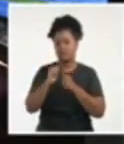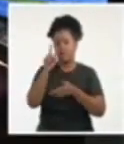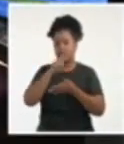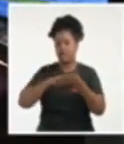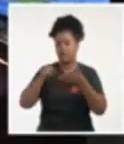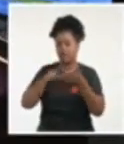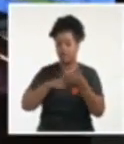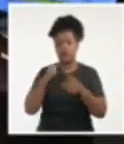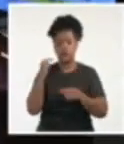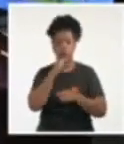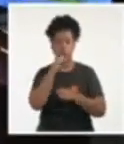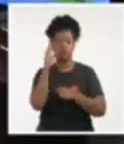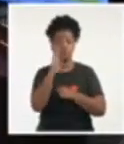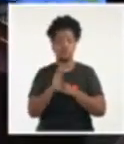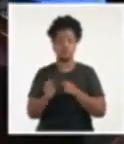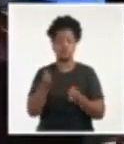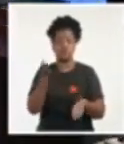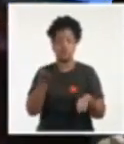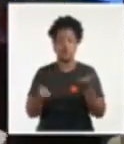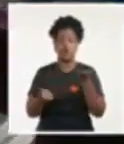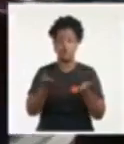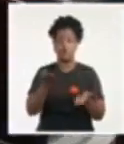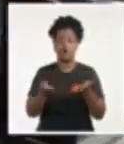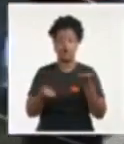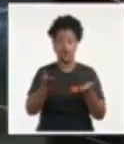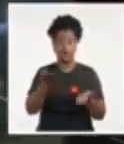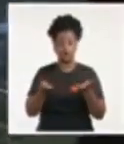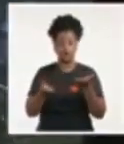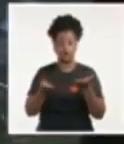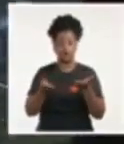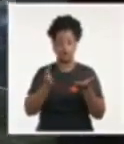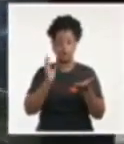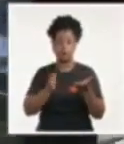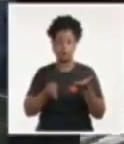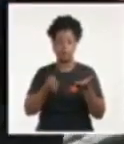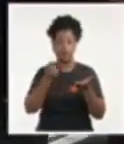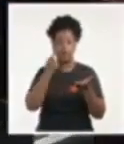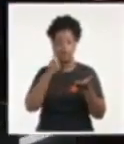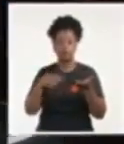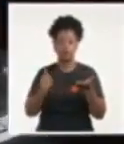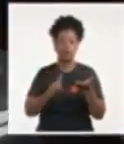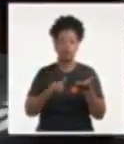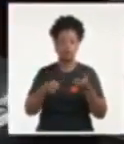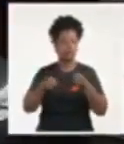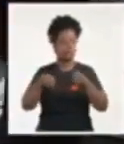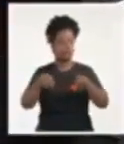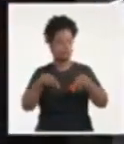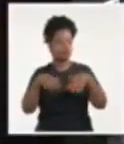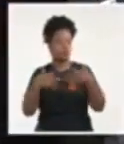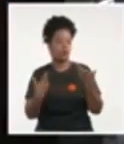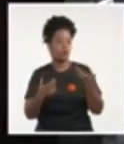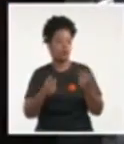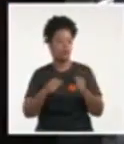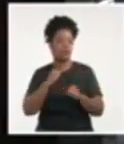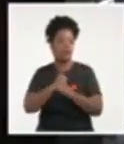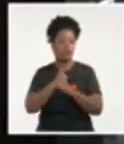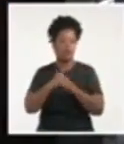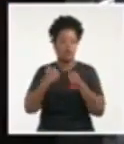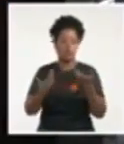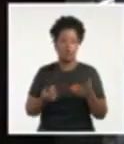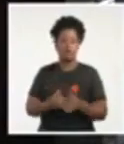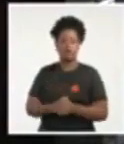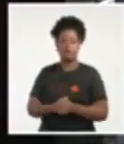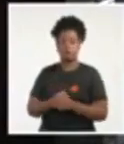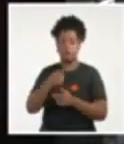no nos estamos comparando para criticar, estamos comparándonos para saber cómo estamos y qué más tenemos que hacer. Aquí están las